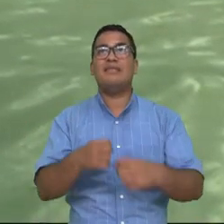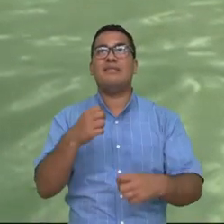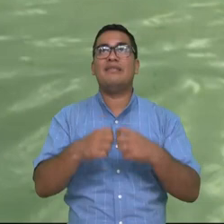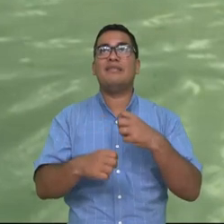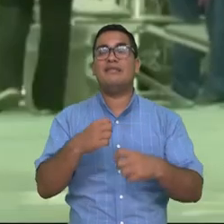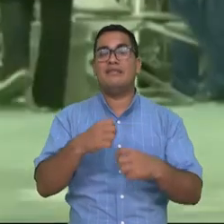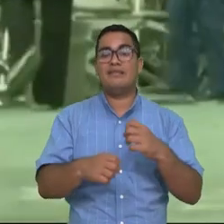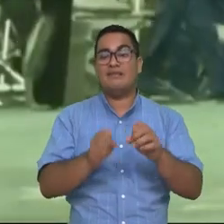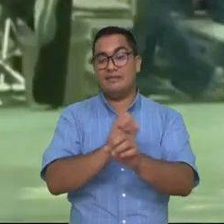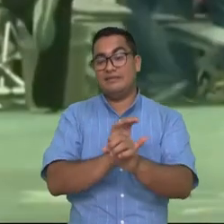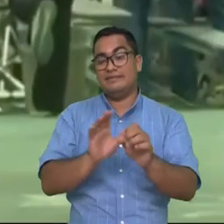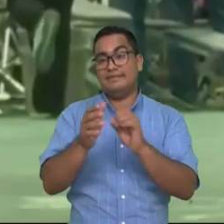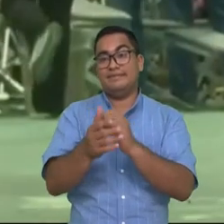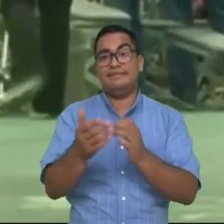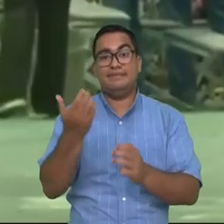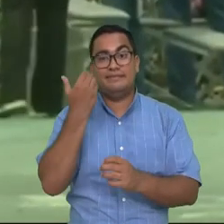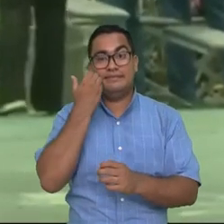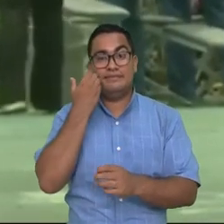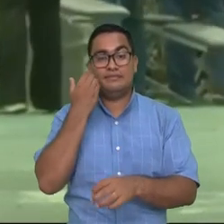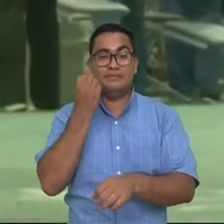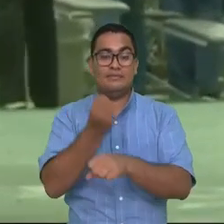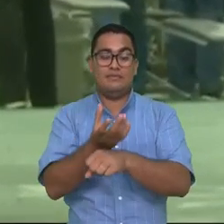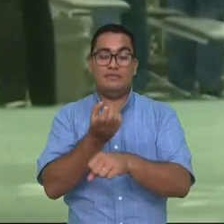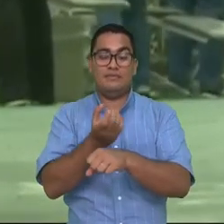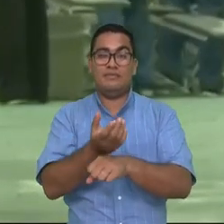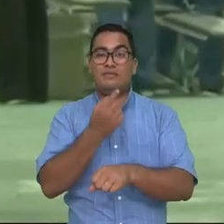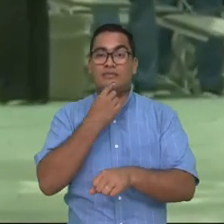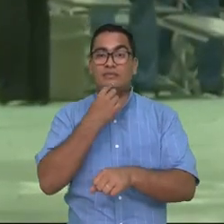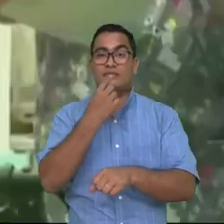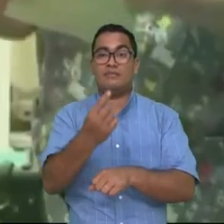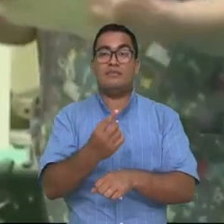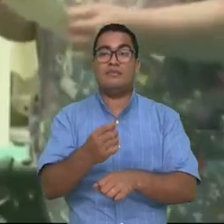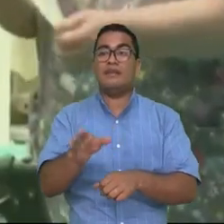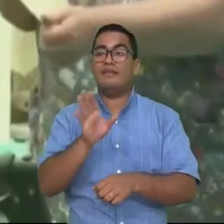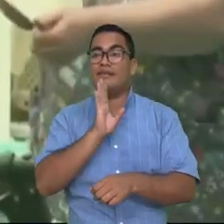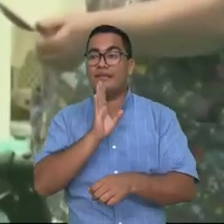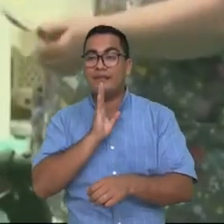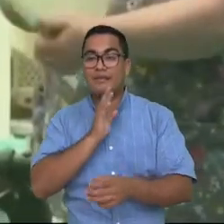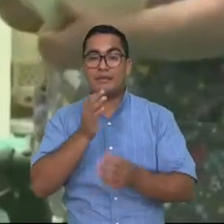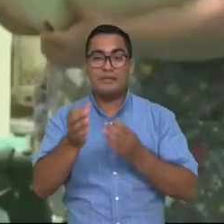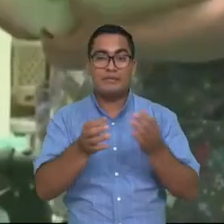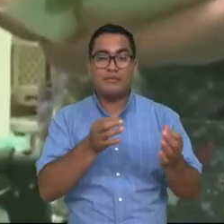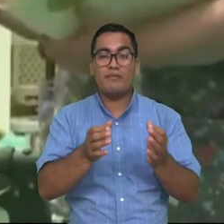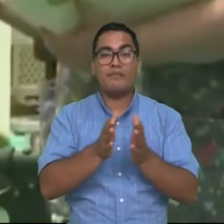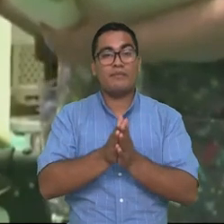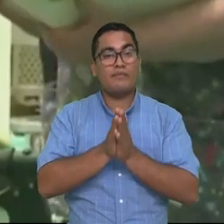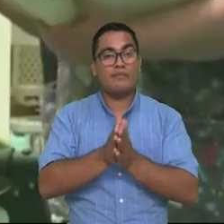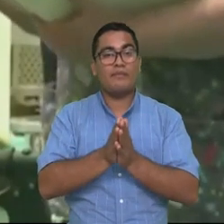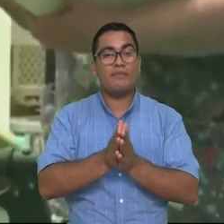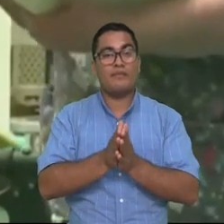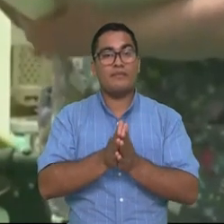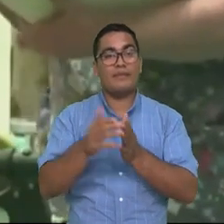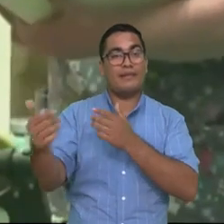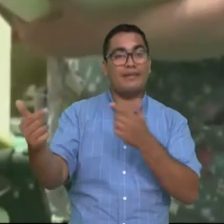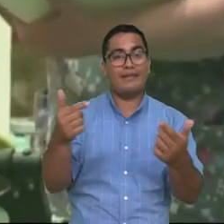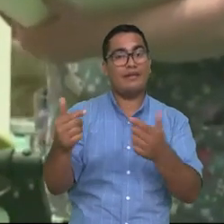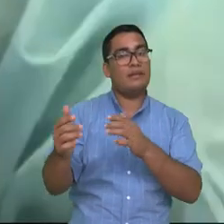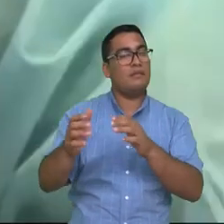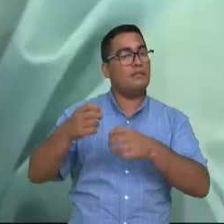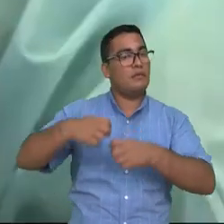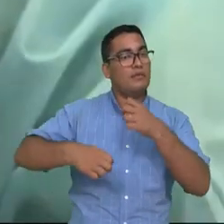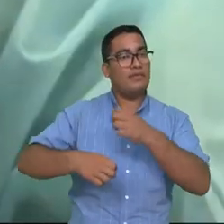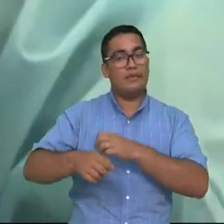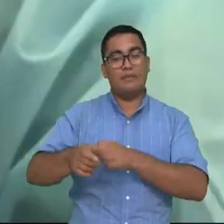COVID-19, por lo que el edil de esta ciudad se ha dirigido a los residentes, urgiéndoles a abstenerse de realizar